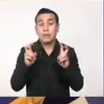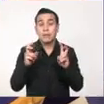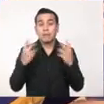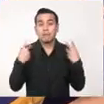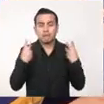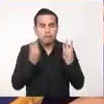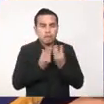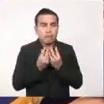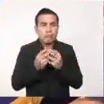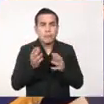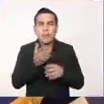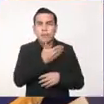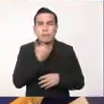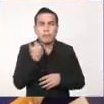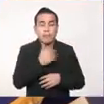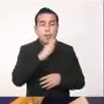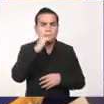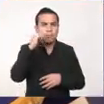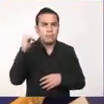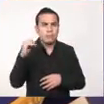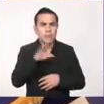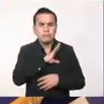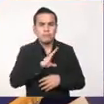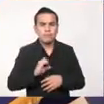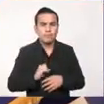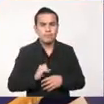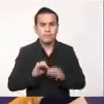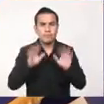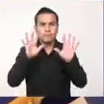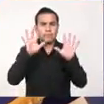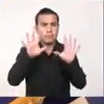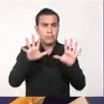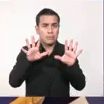sociedad civil, de cómo está el país. 10.